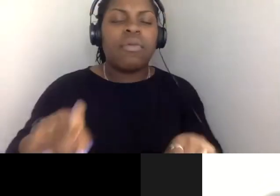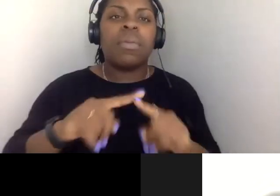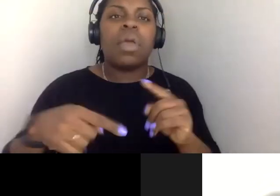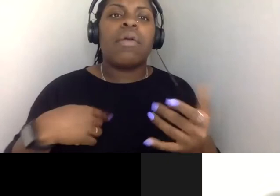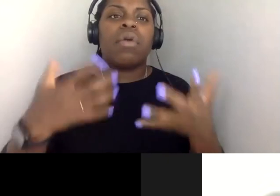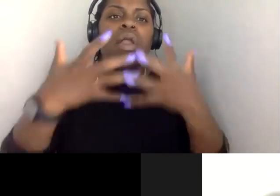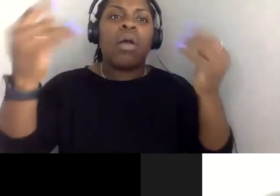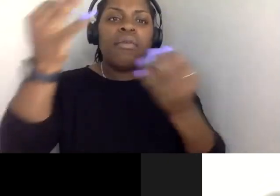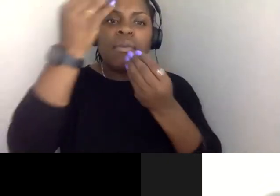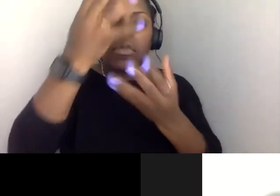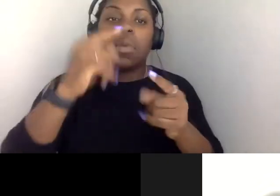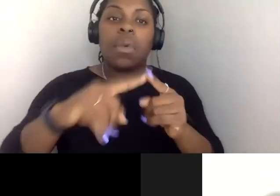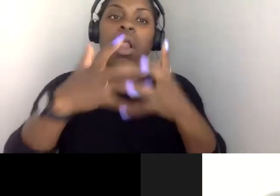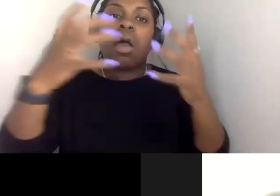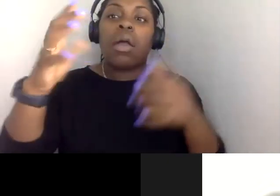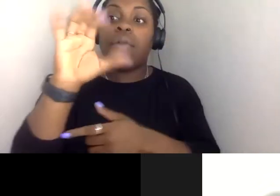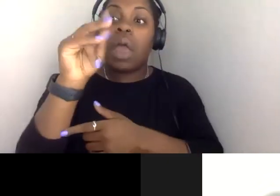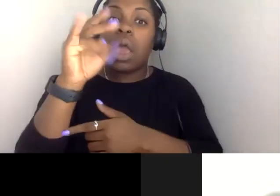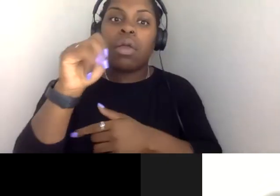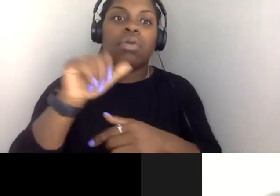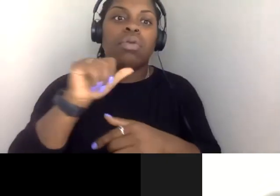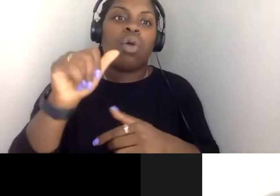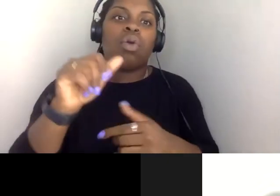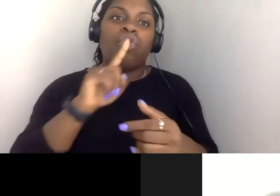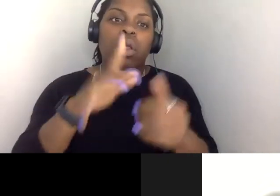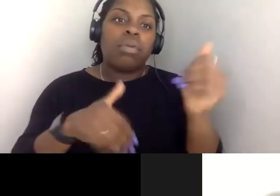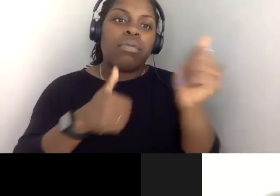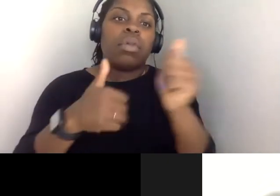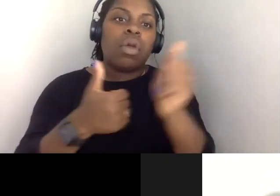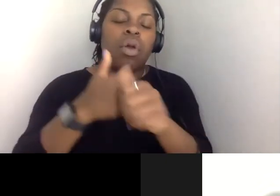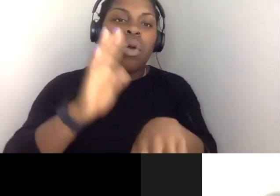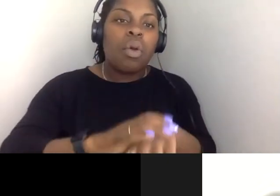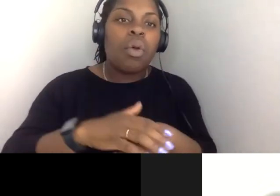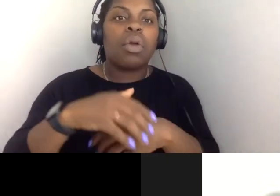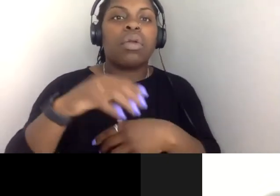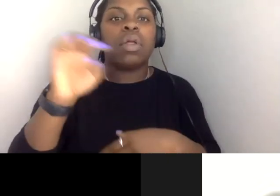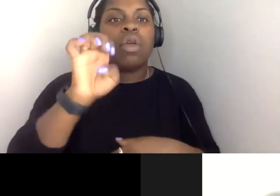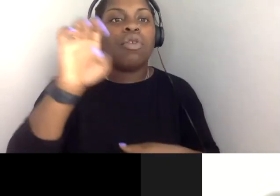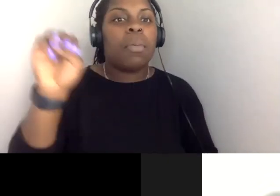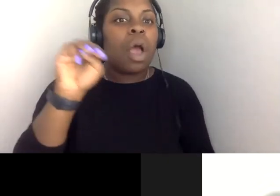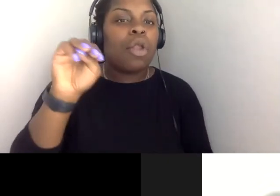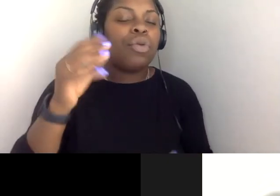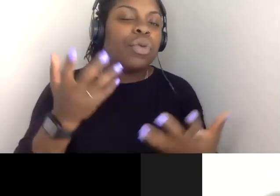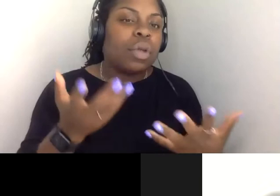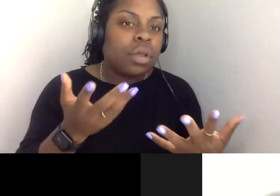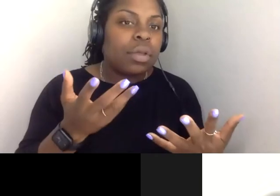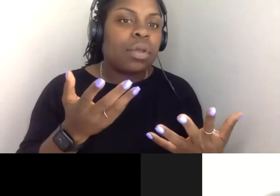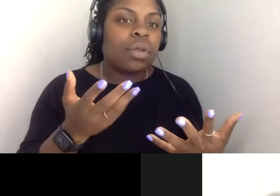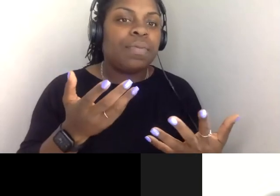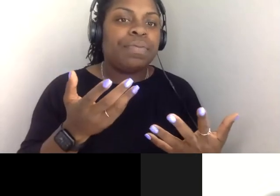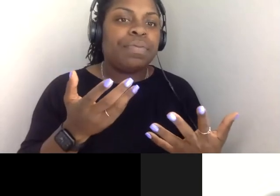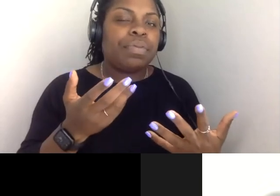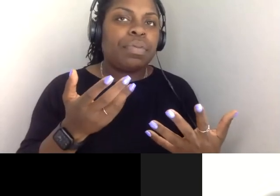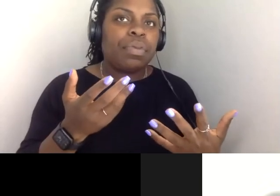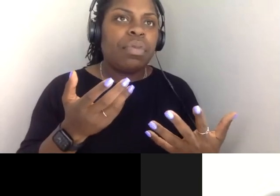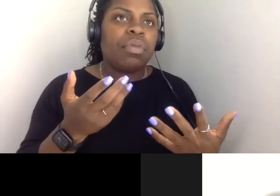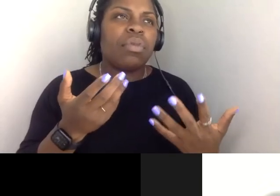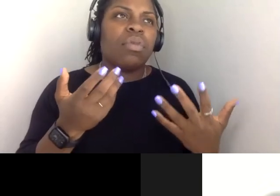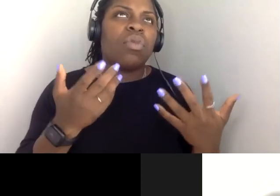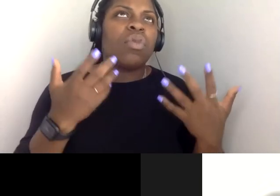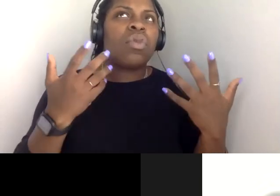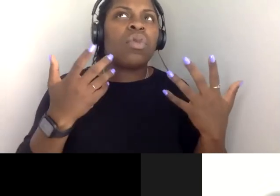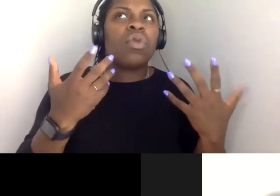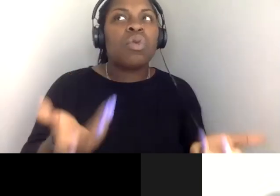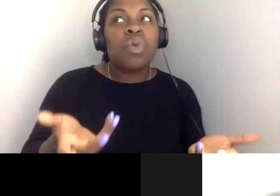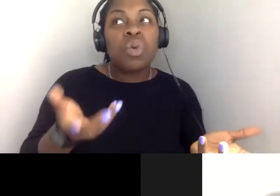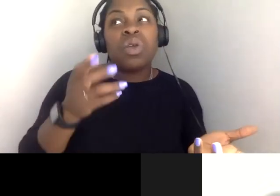complicado recibir información. Muchos condados tan siquiera reciben o mantienen datos de su monitoreo